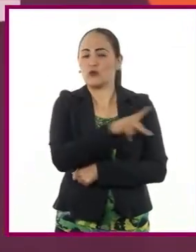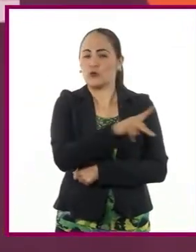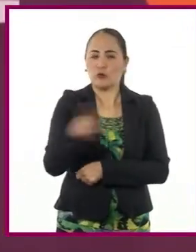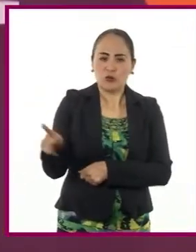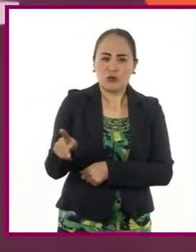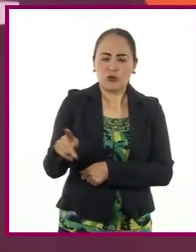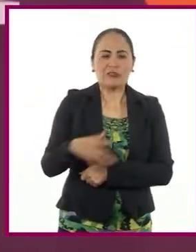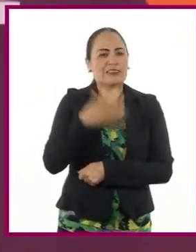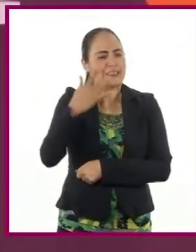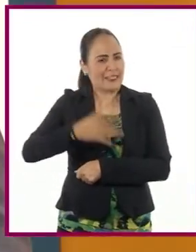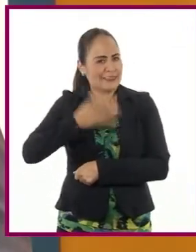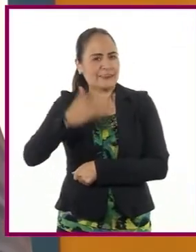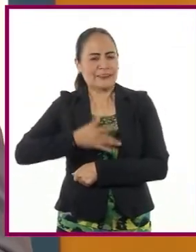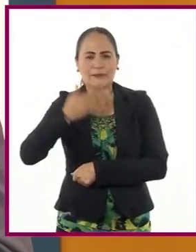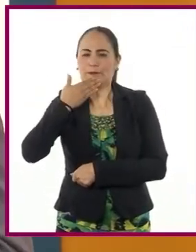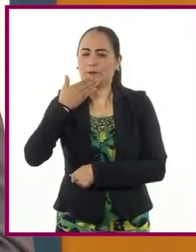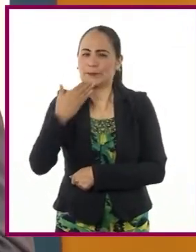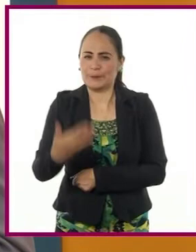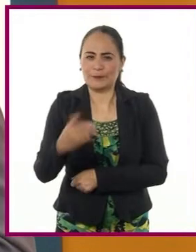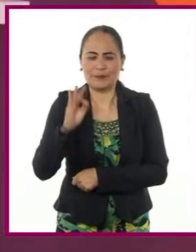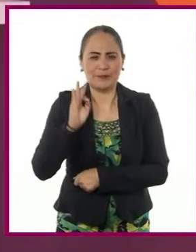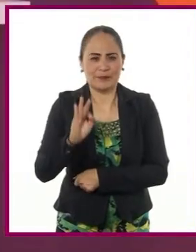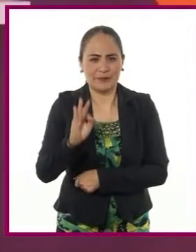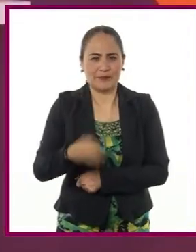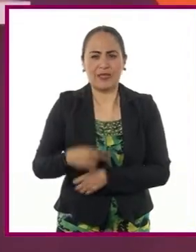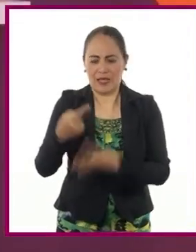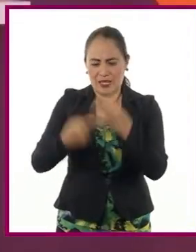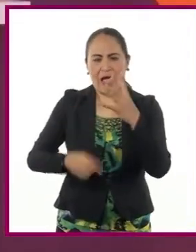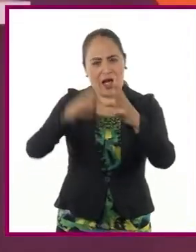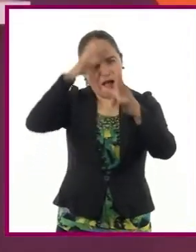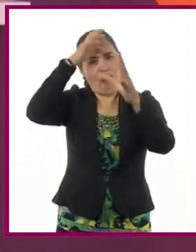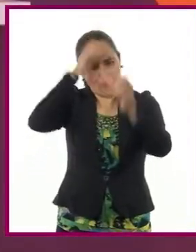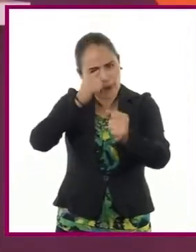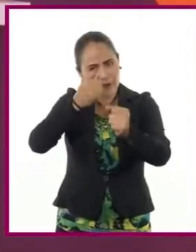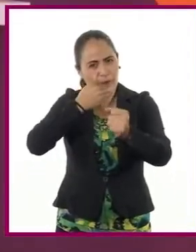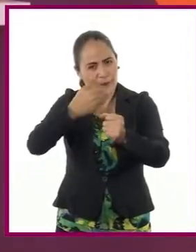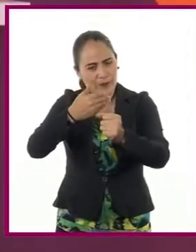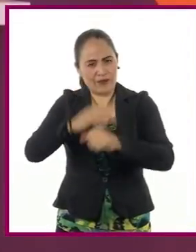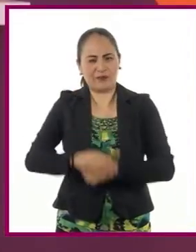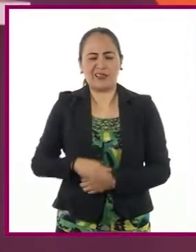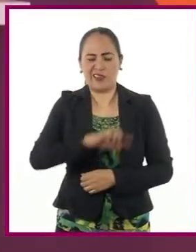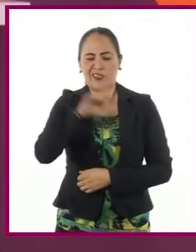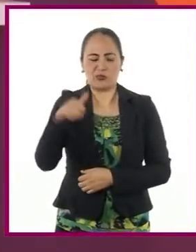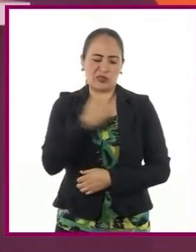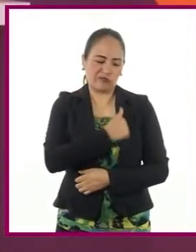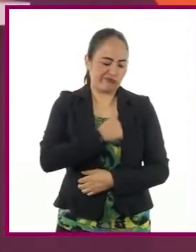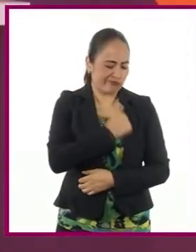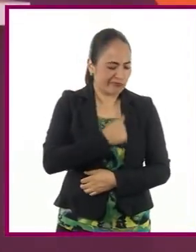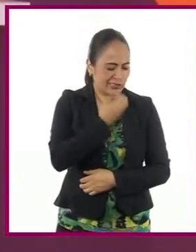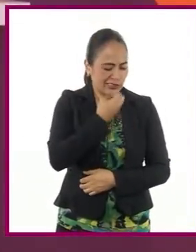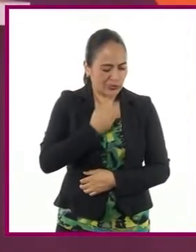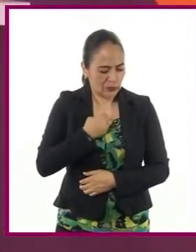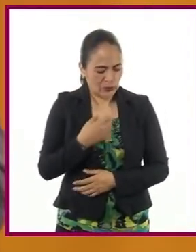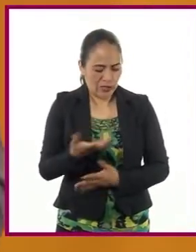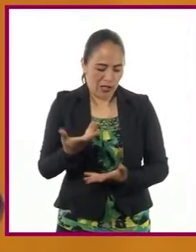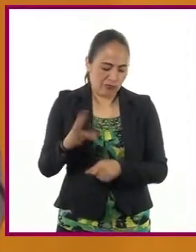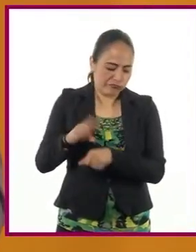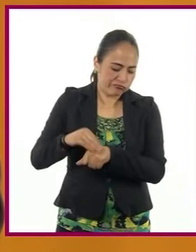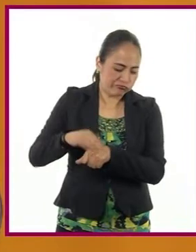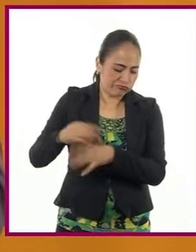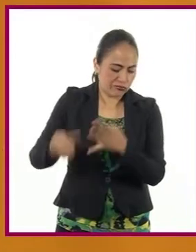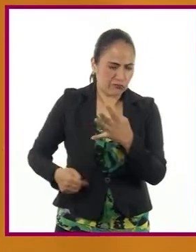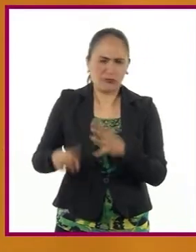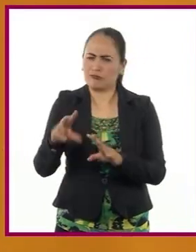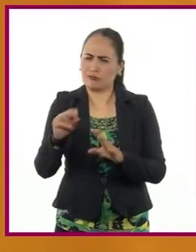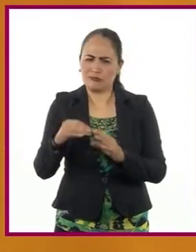que se sientan satisfechos o satisfechas con lo que ganan y no se lamenten por lo que tuvieron que conceder.